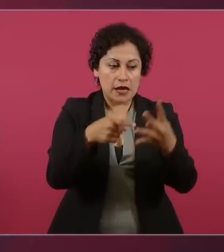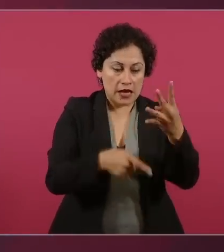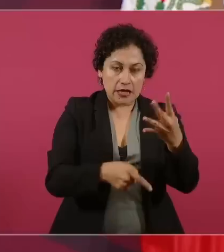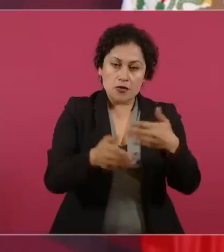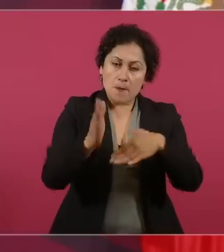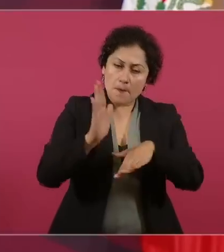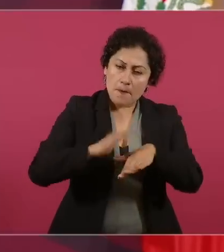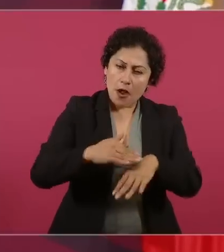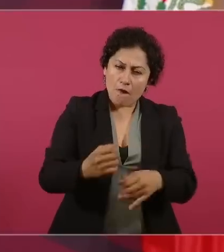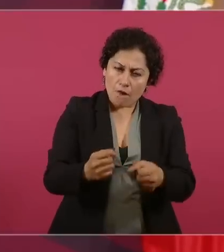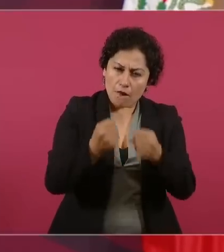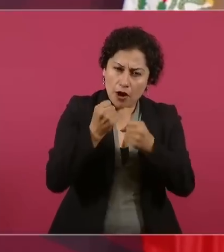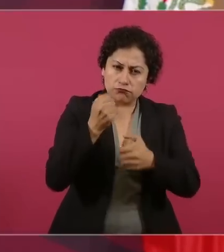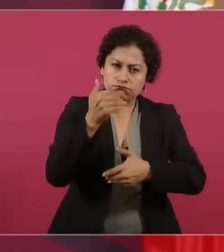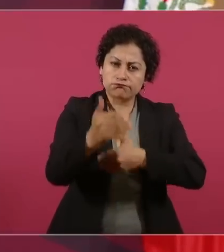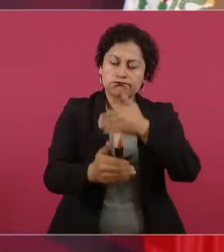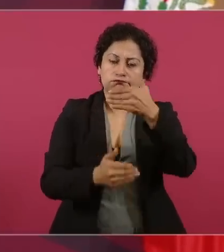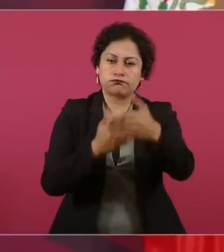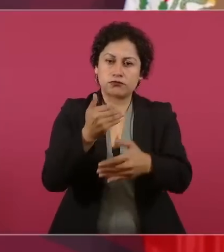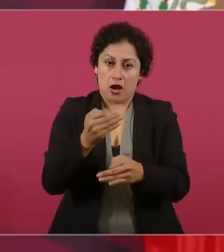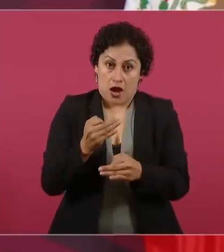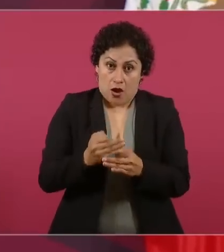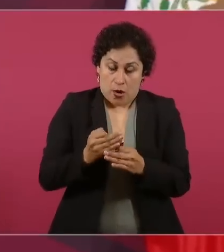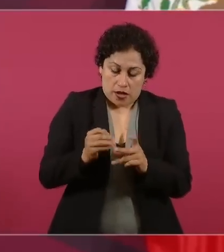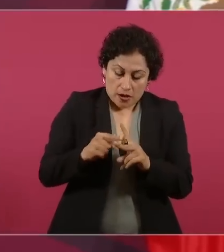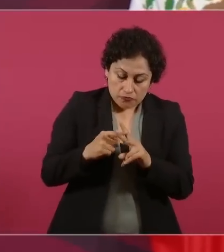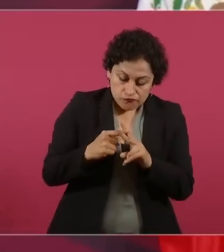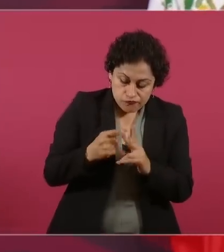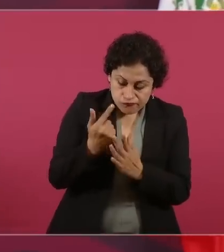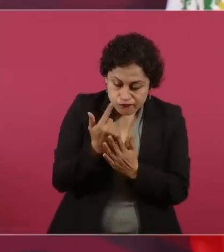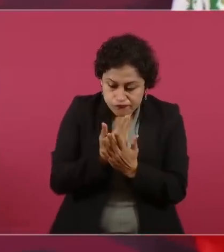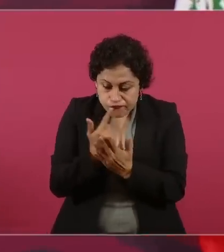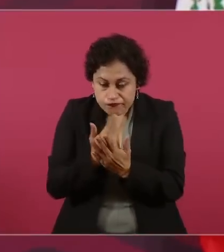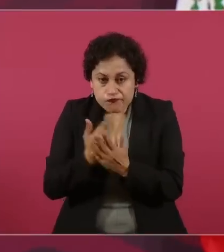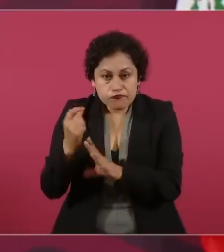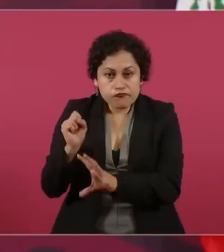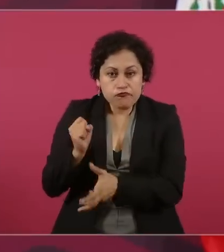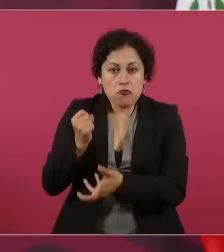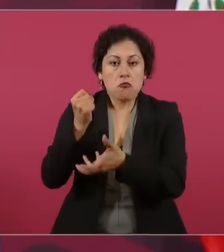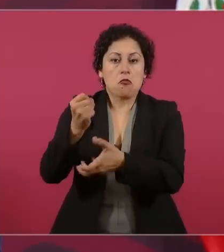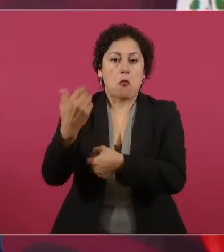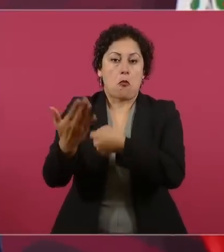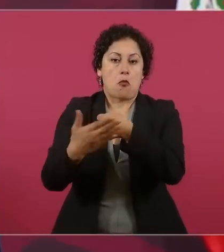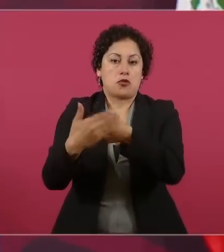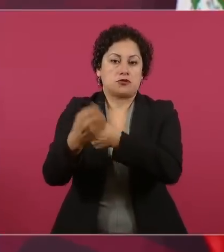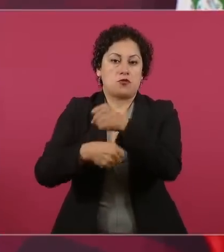Estamos por enviar el presupuesto del año próximo al Congreso